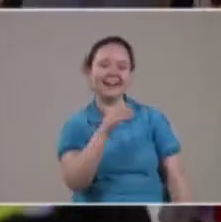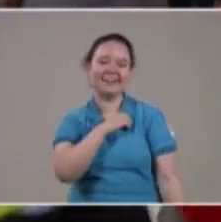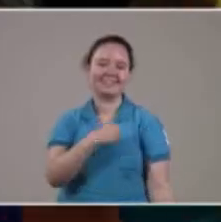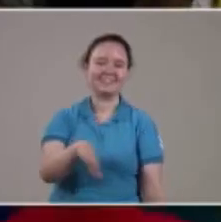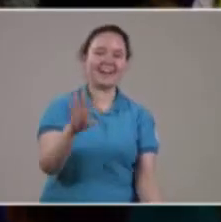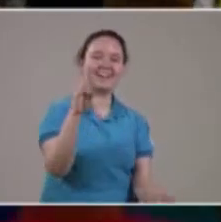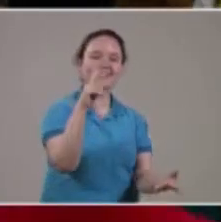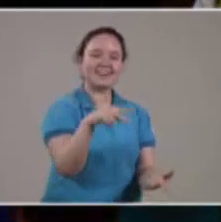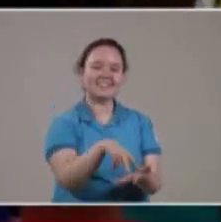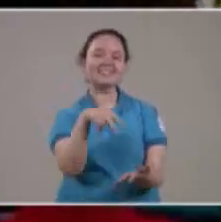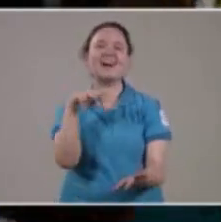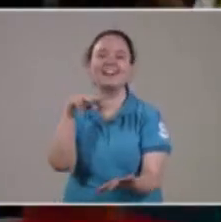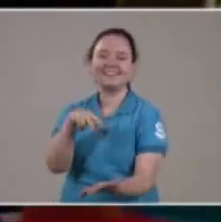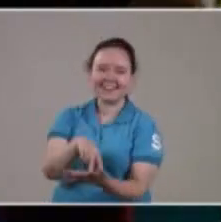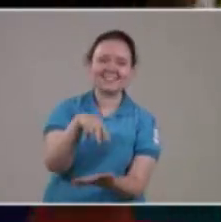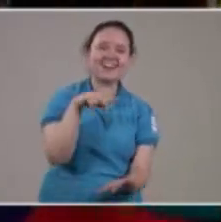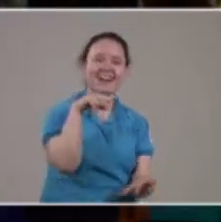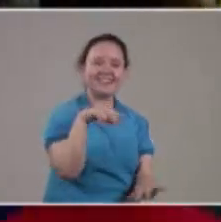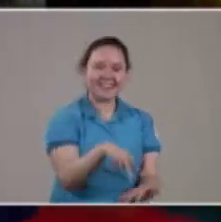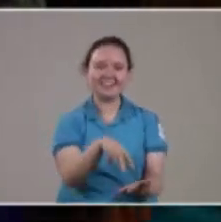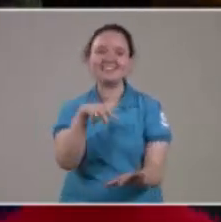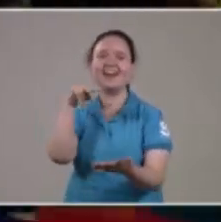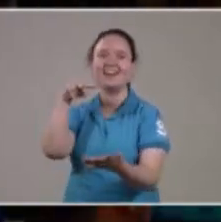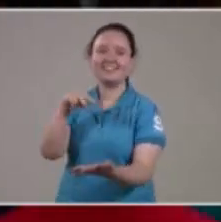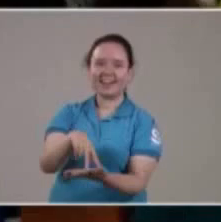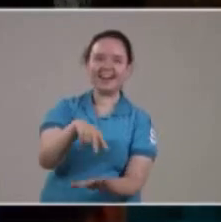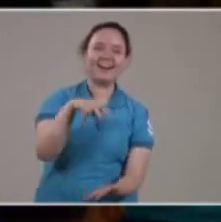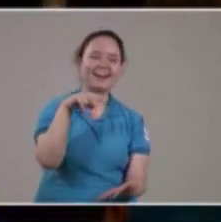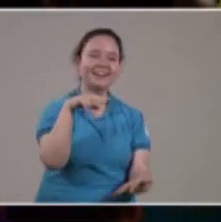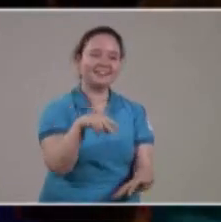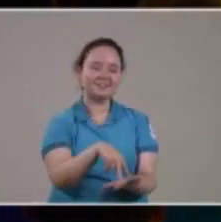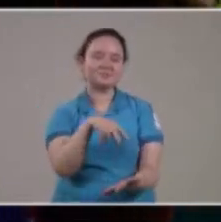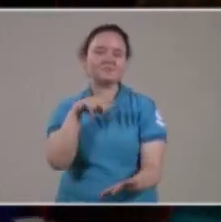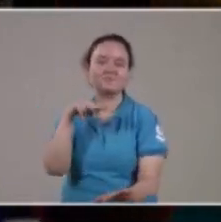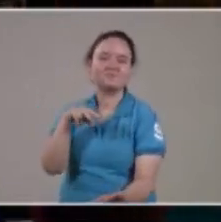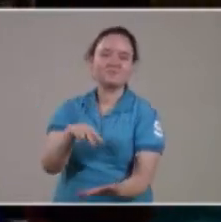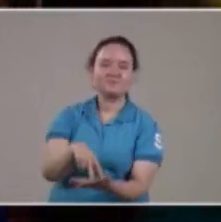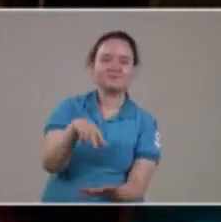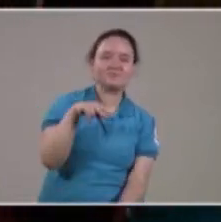quiero saltar, saltar, saltar, saltar, saltar,